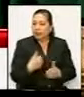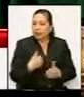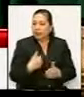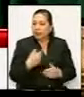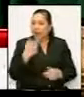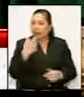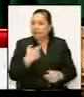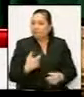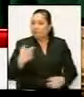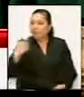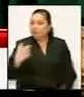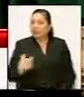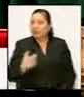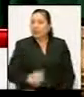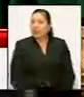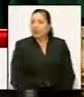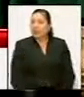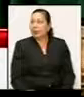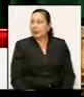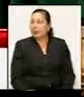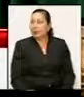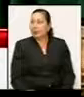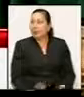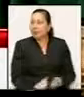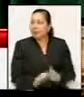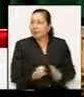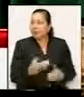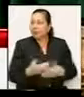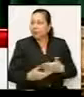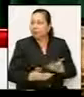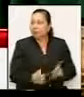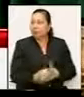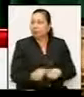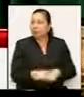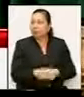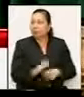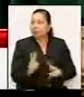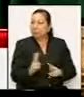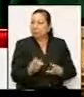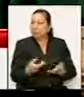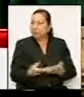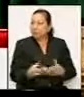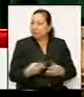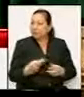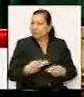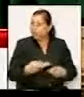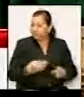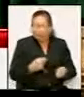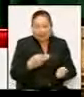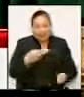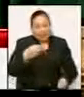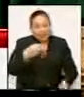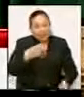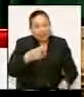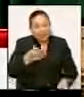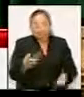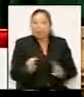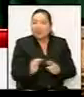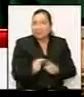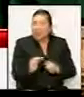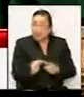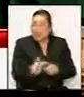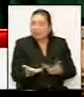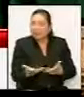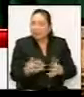las personas. Evidentemente existen productos vegetales con alto nivel de hierro, pero como la quinoa, los